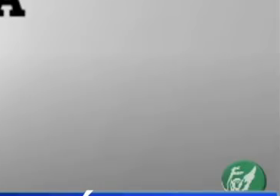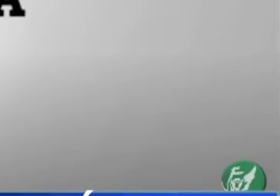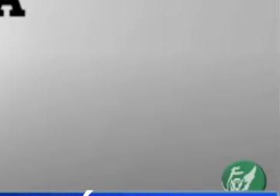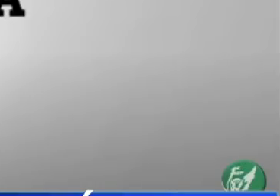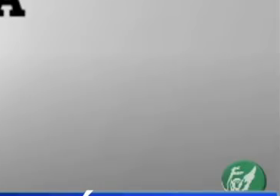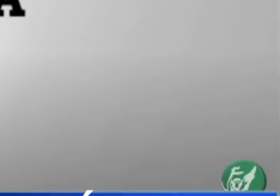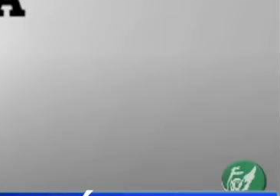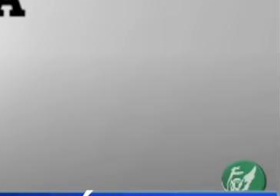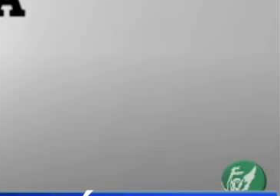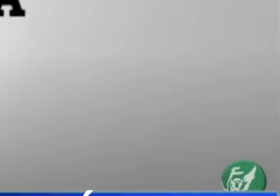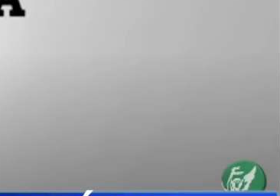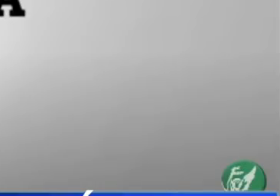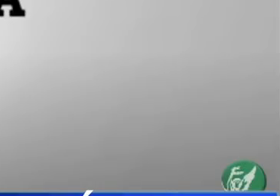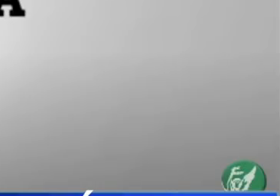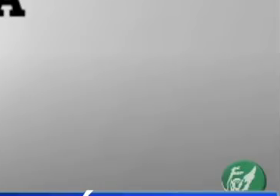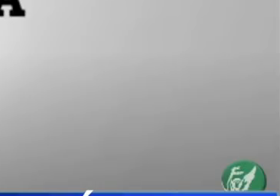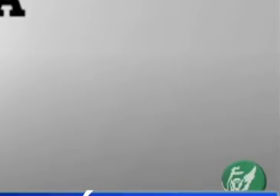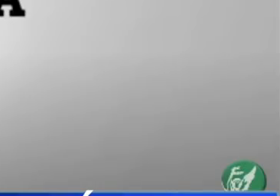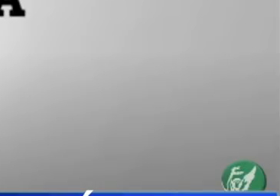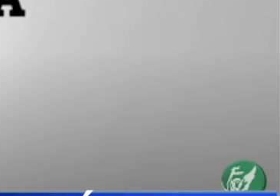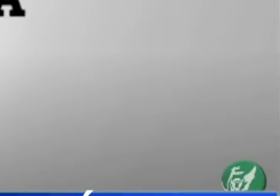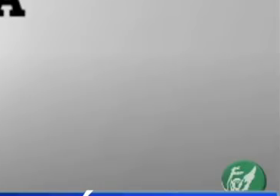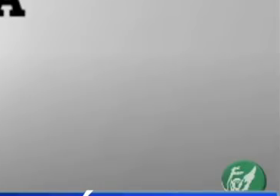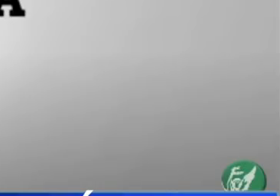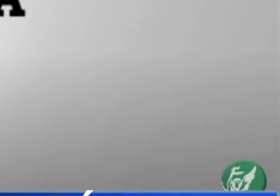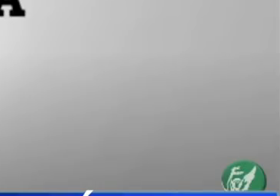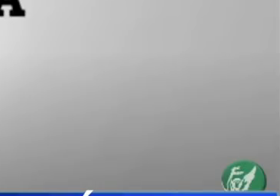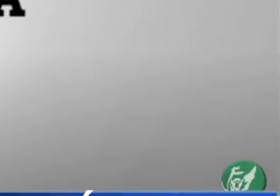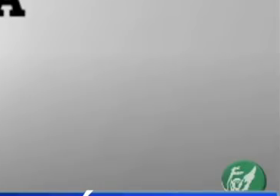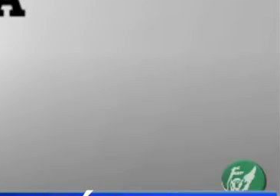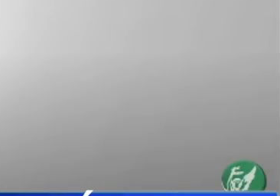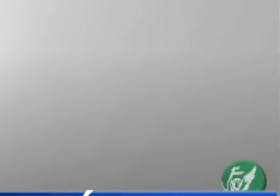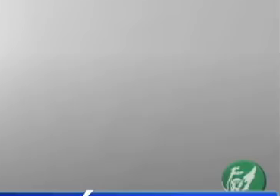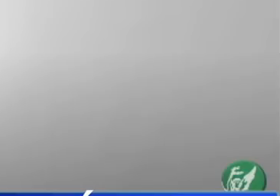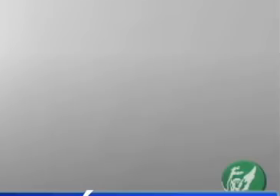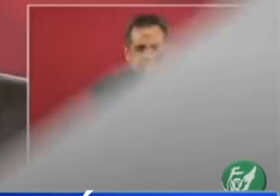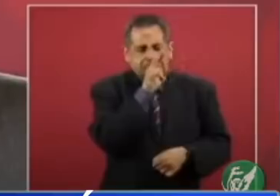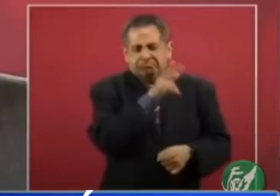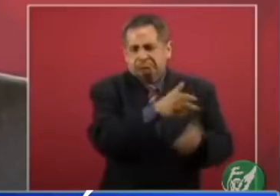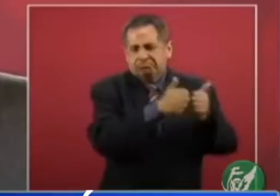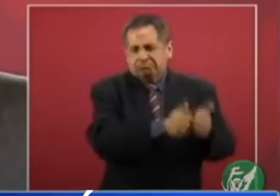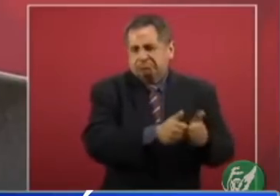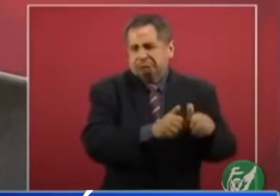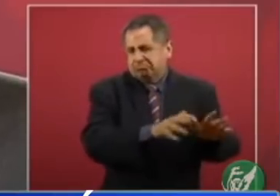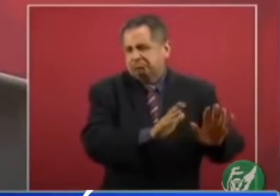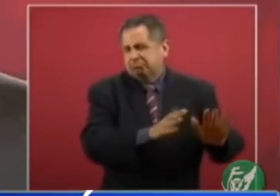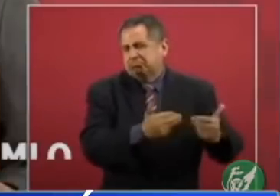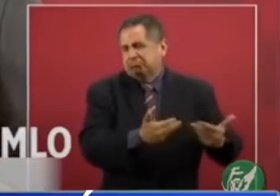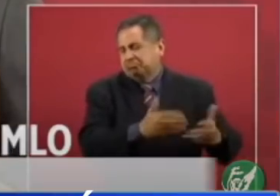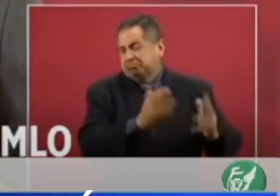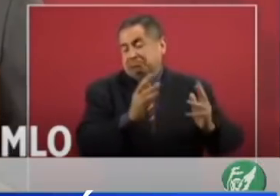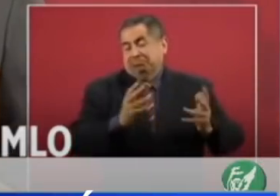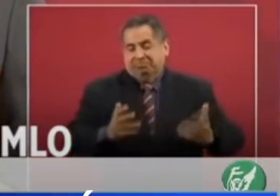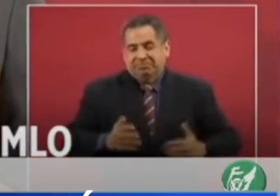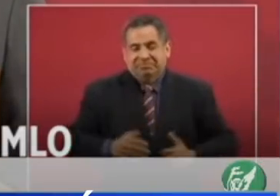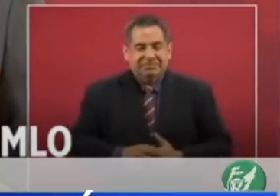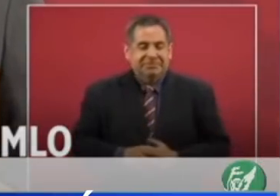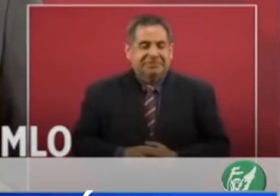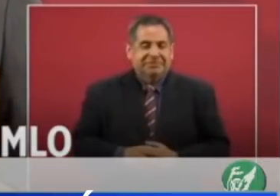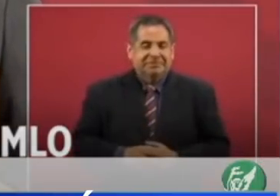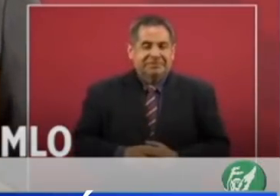ya hace unos meses en octubre del 2020. Nada más